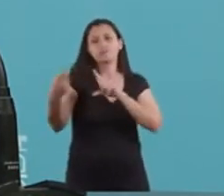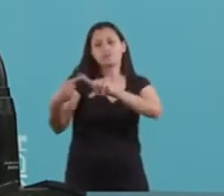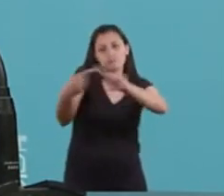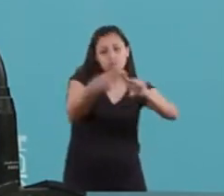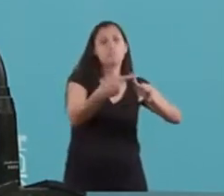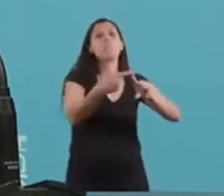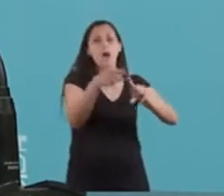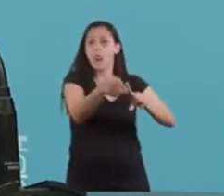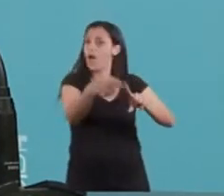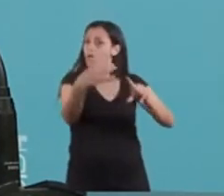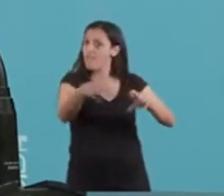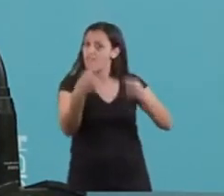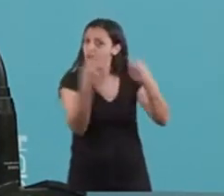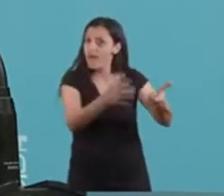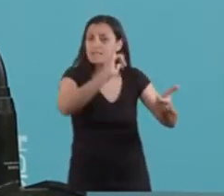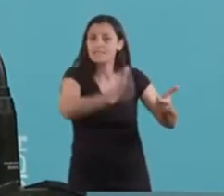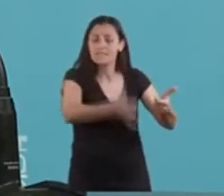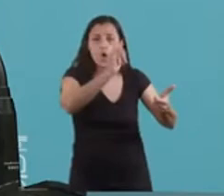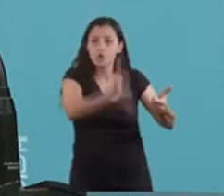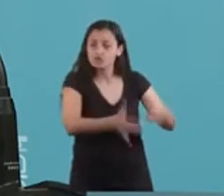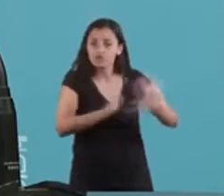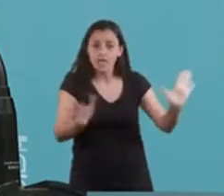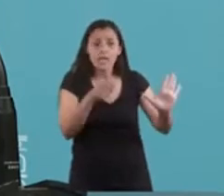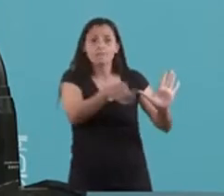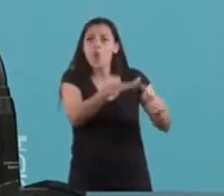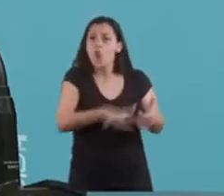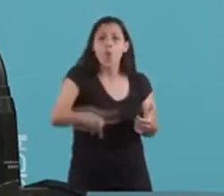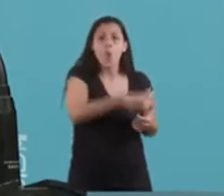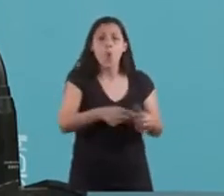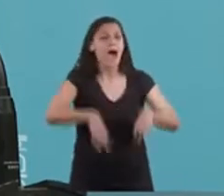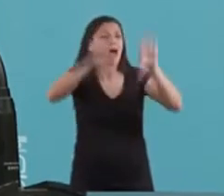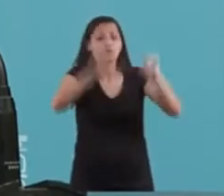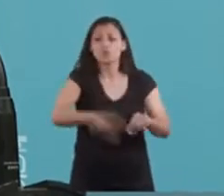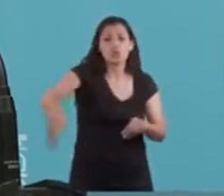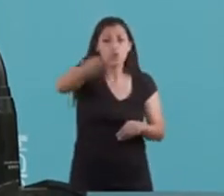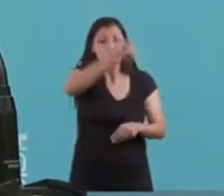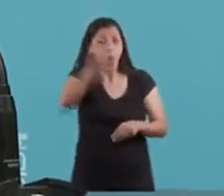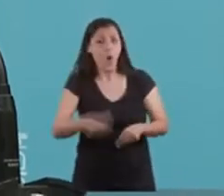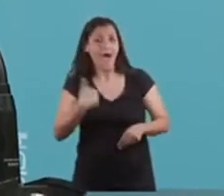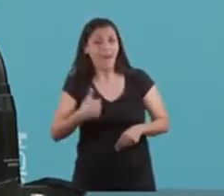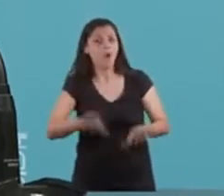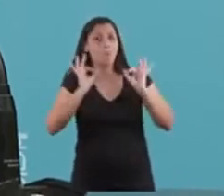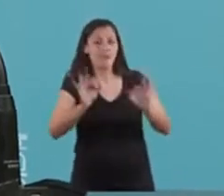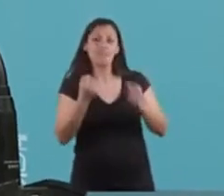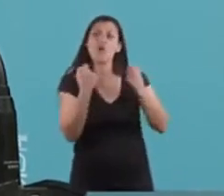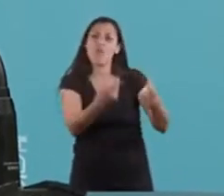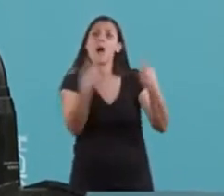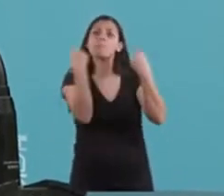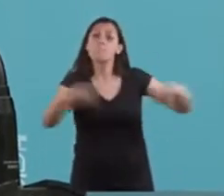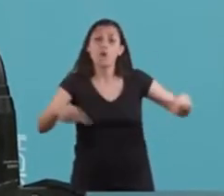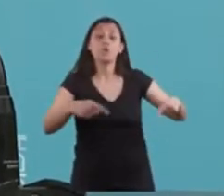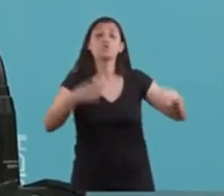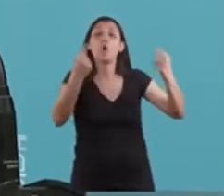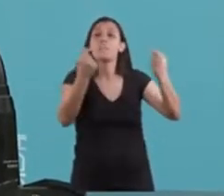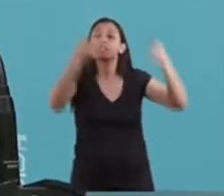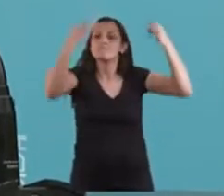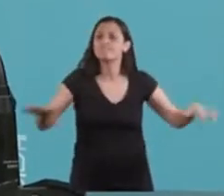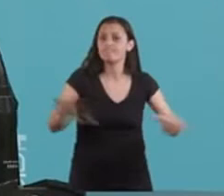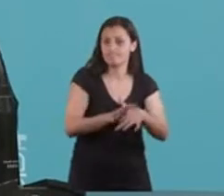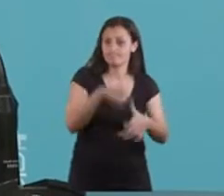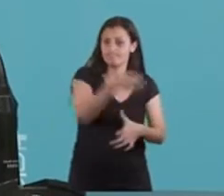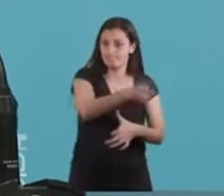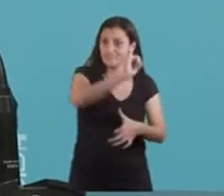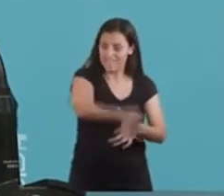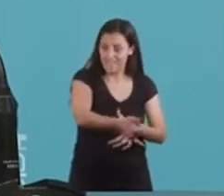que vayan garantizado garantizando perdón en cada lugar la provisión de los productos al precio correspondiente por eso